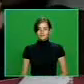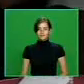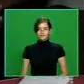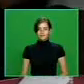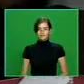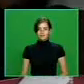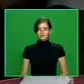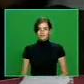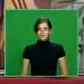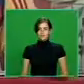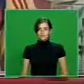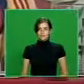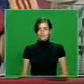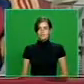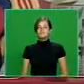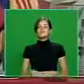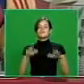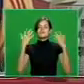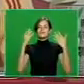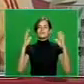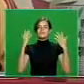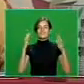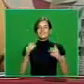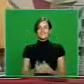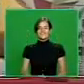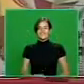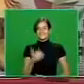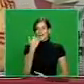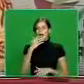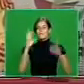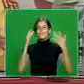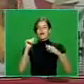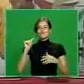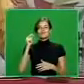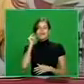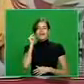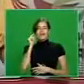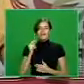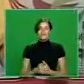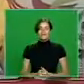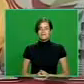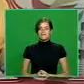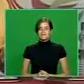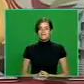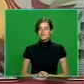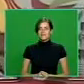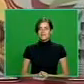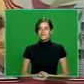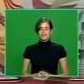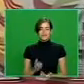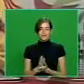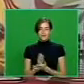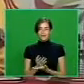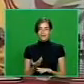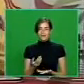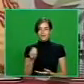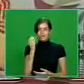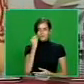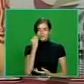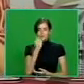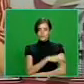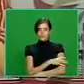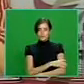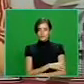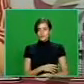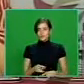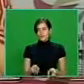apoyar una aplauso como dice verdad que caen en la ridiculez en